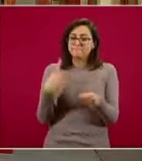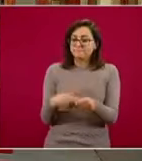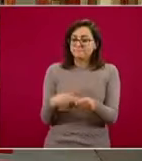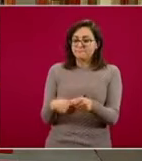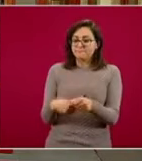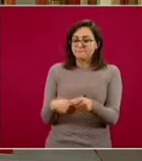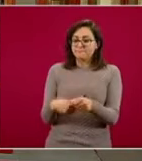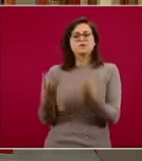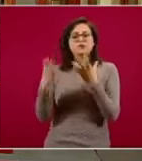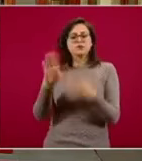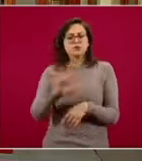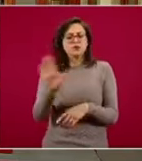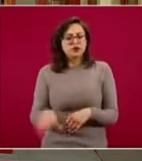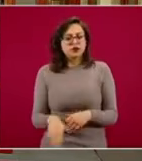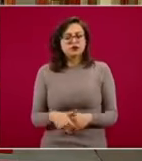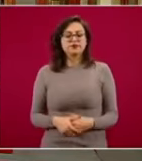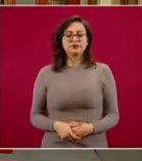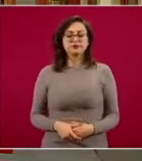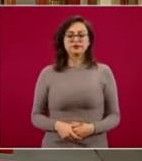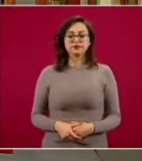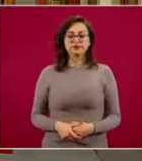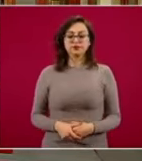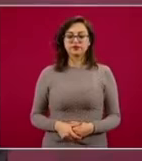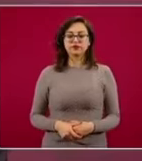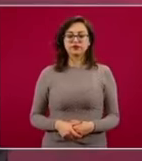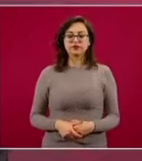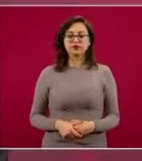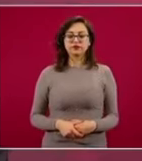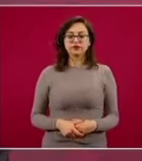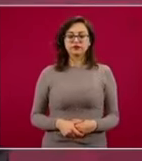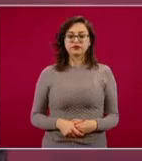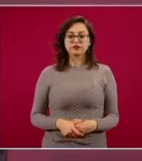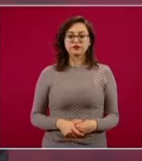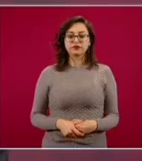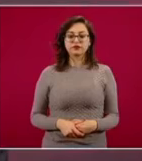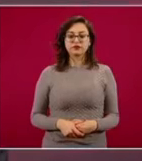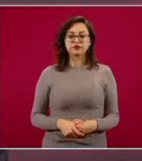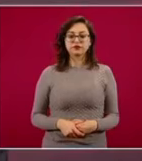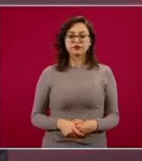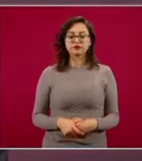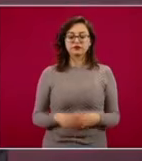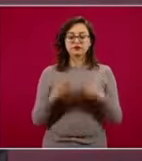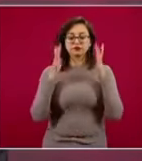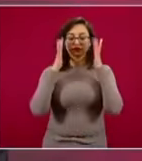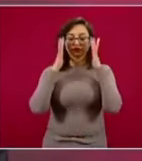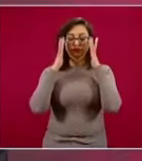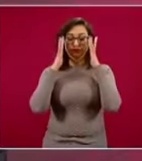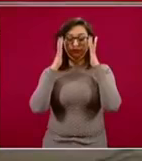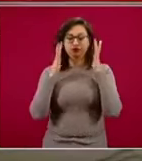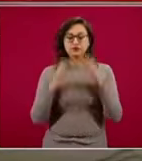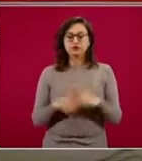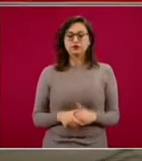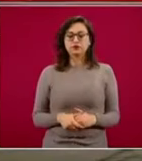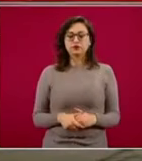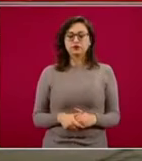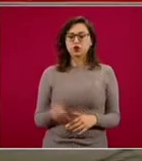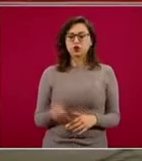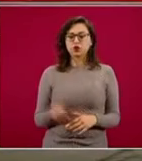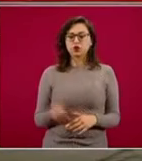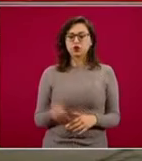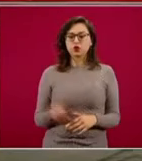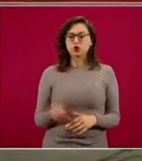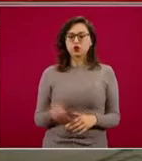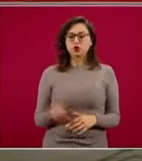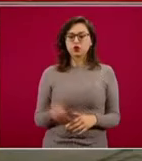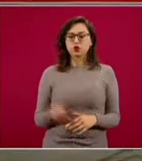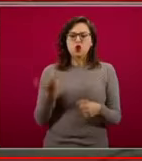la vida. Y hay intervenciones relativamente básicas que no requieren una hospitalización